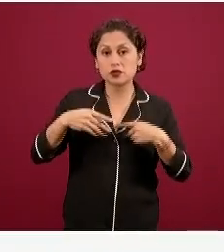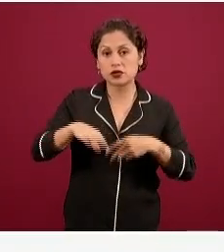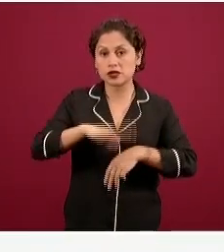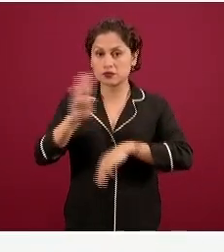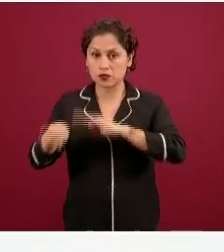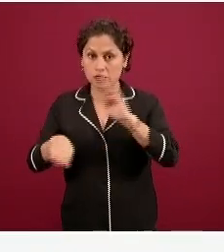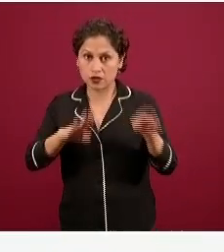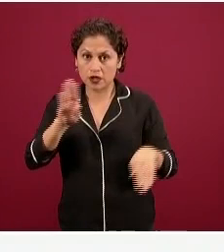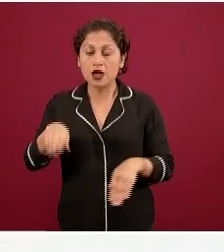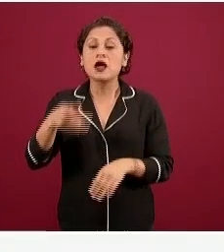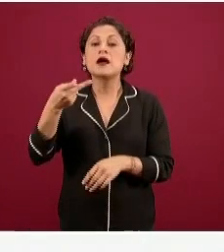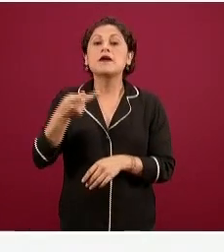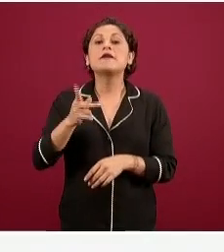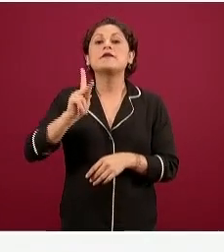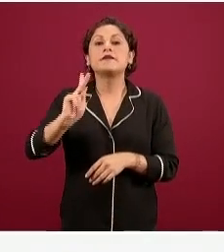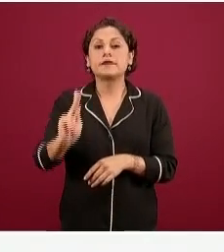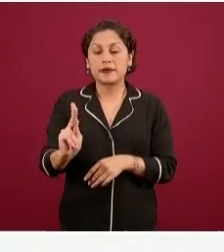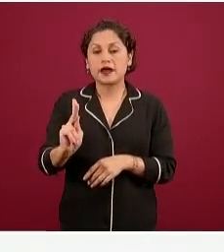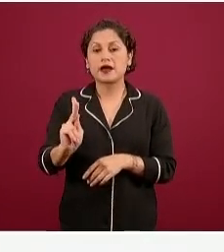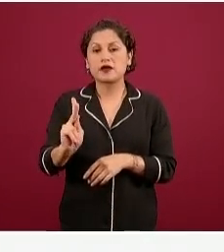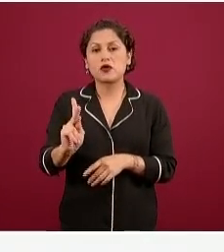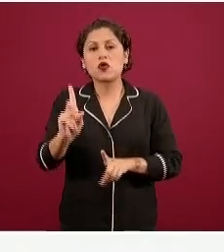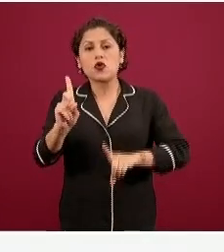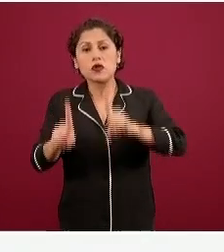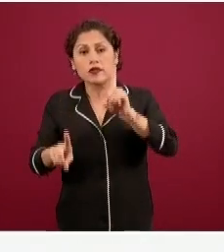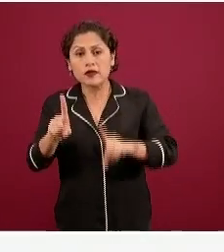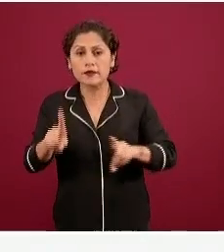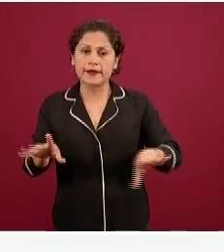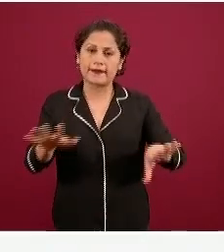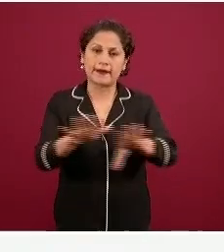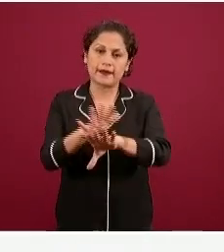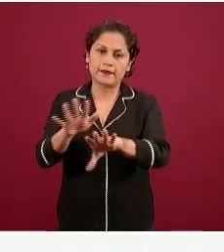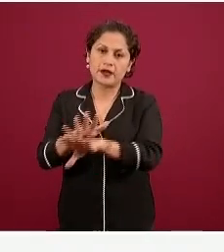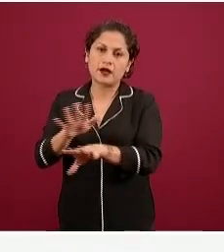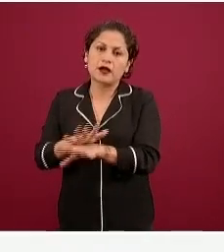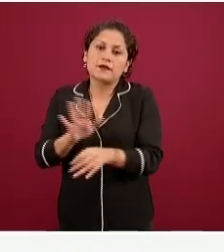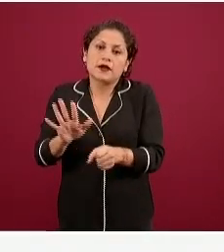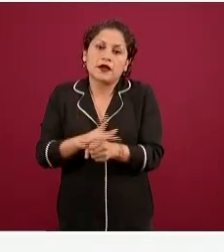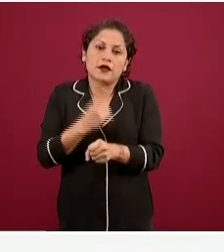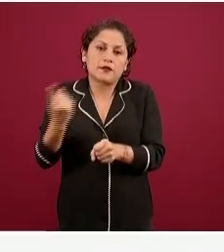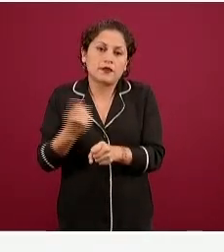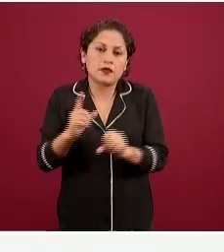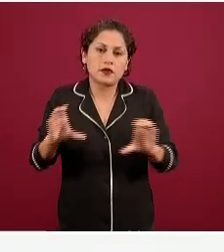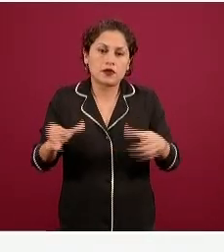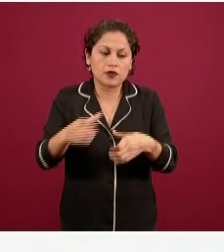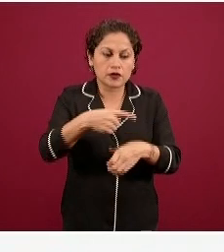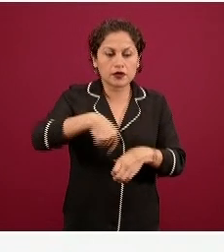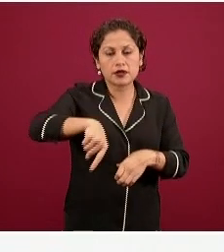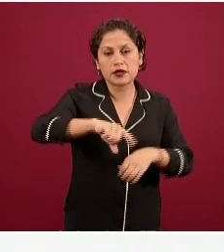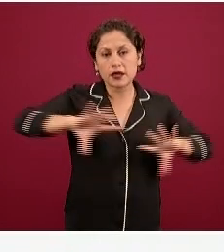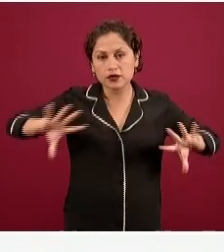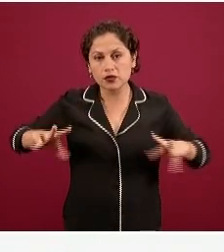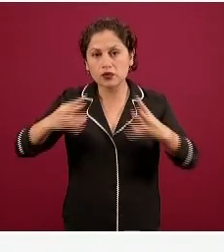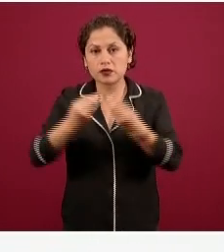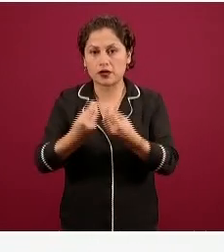pero cambia de posiciones en función de la población y entonces cuántas personas han fallecido